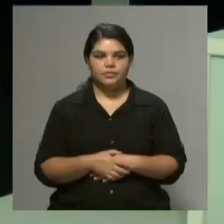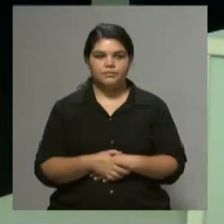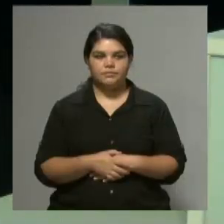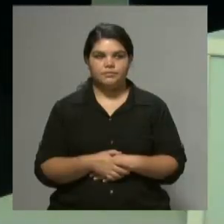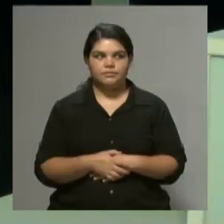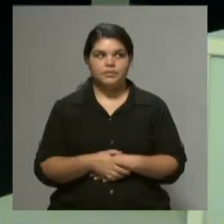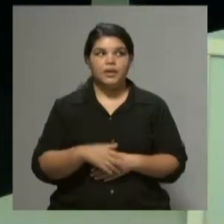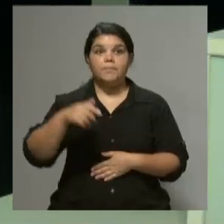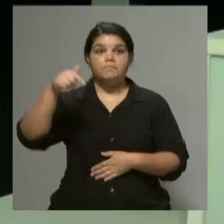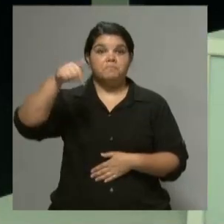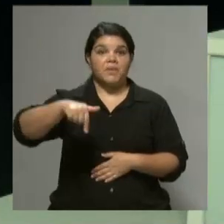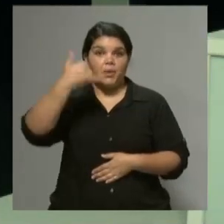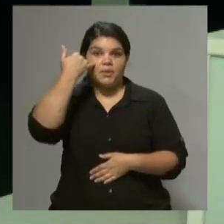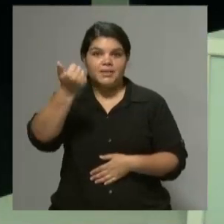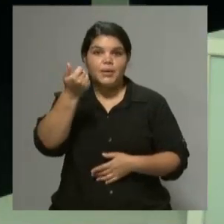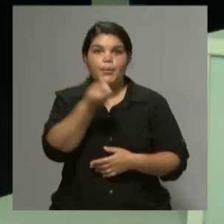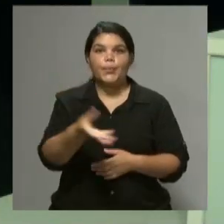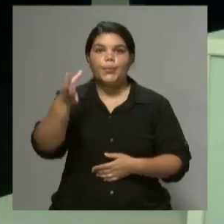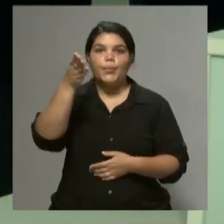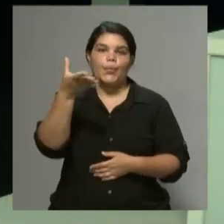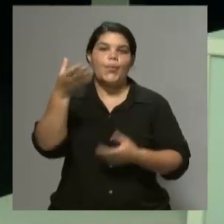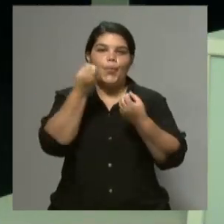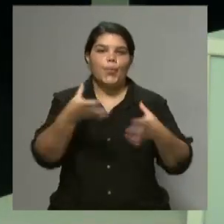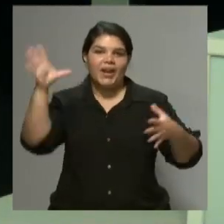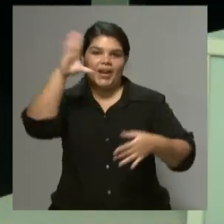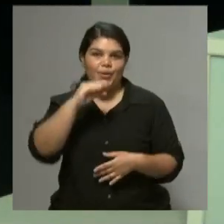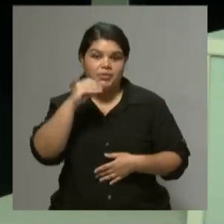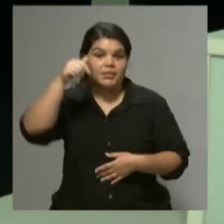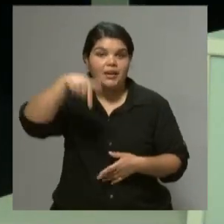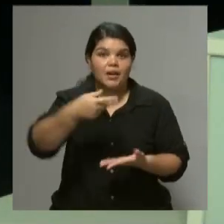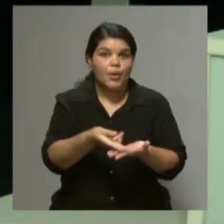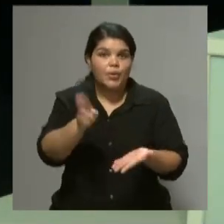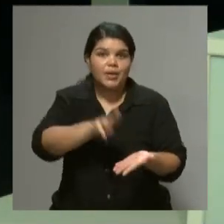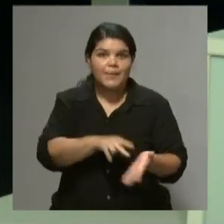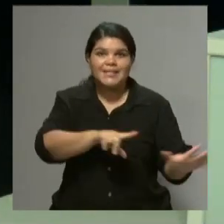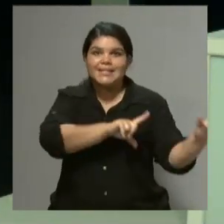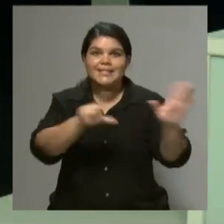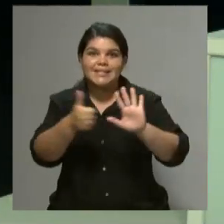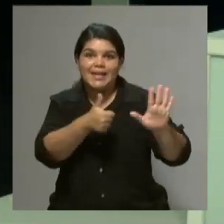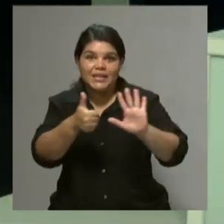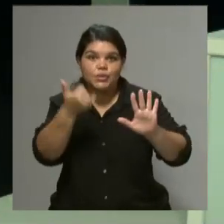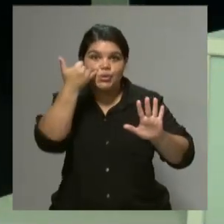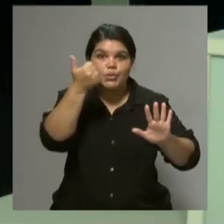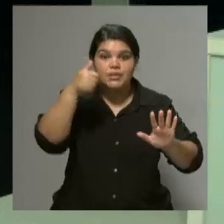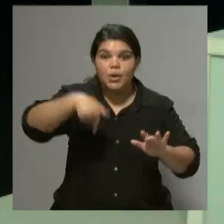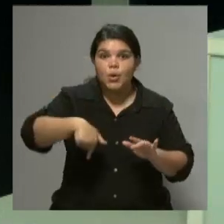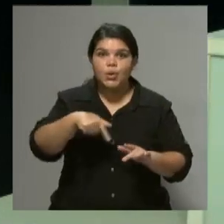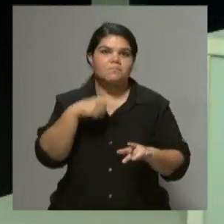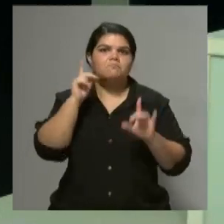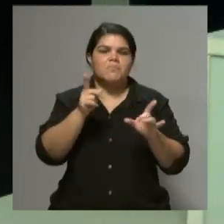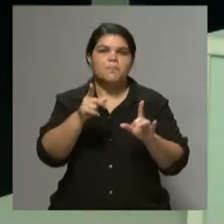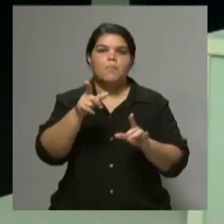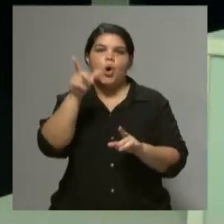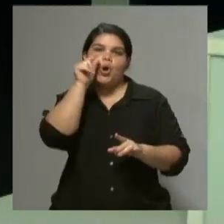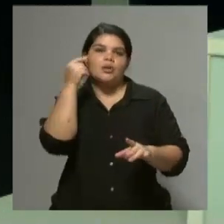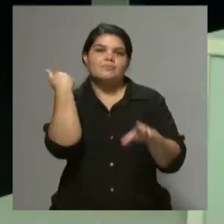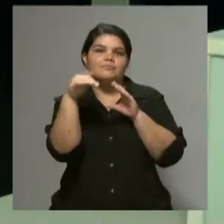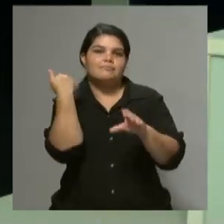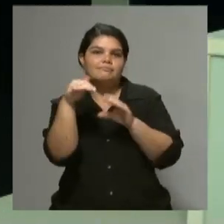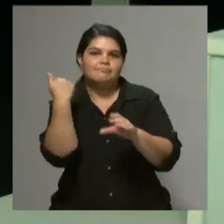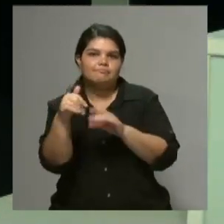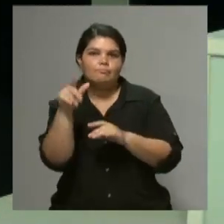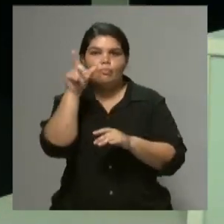Bueno, finalmente llegó el momento. Muy buenas noches, aquí estamos nuevamente. Ya la sexta temporada de Chat Político y vamos a ocuparnos este año de hablar de temas